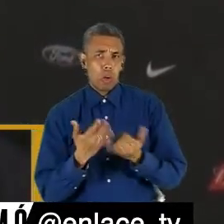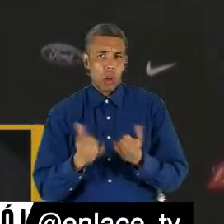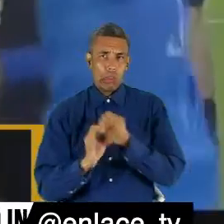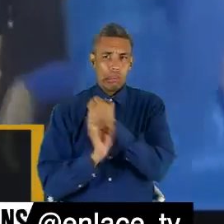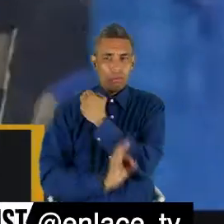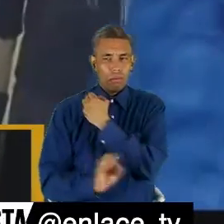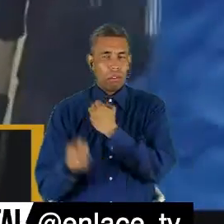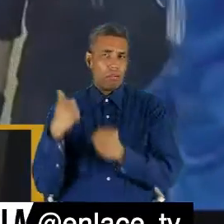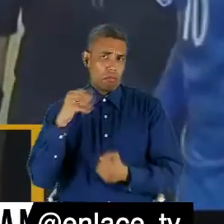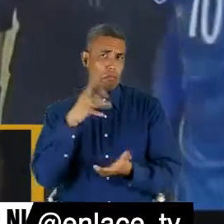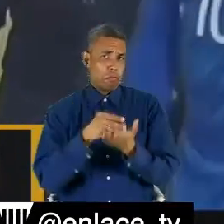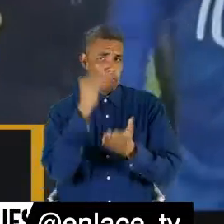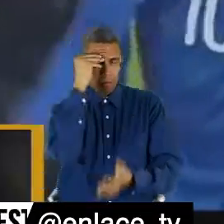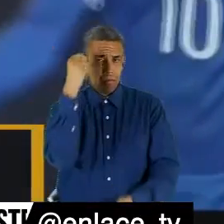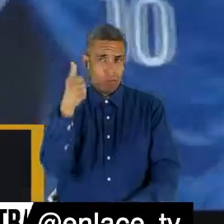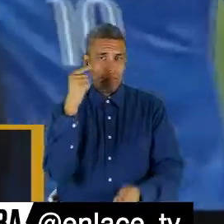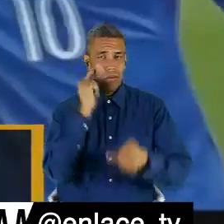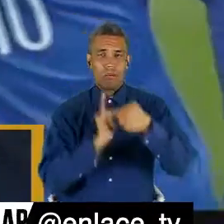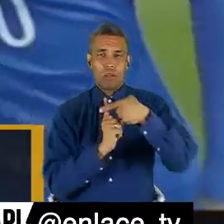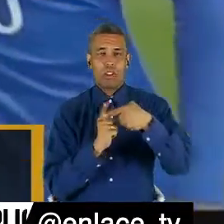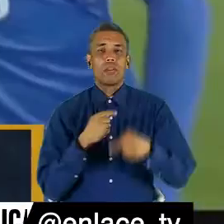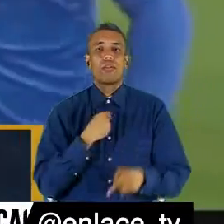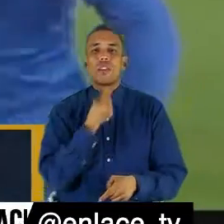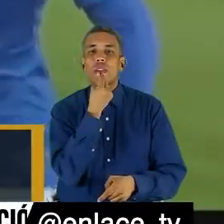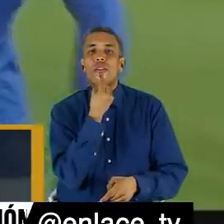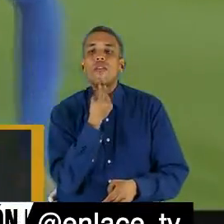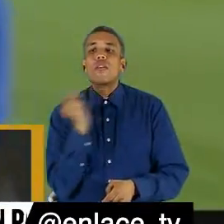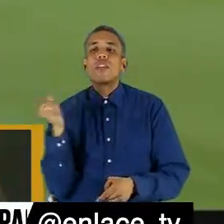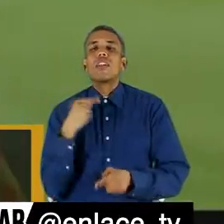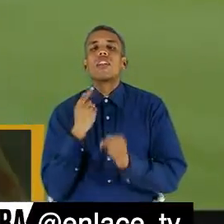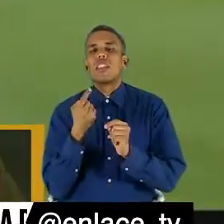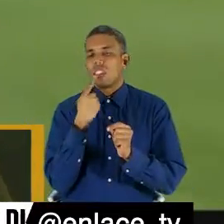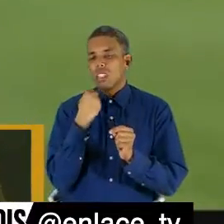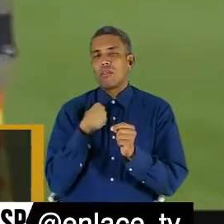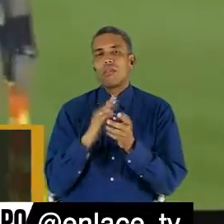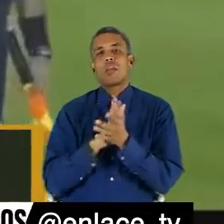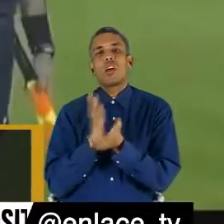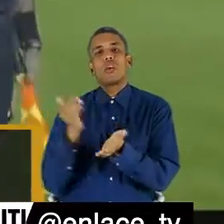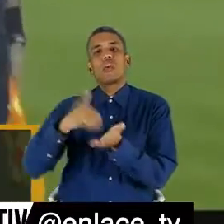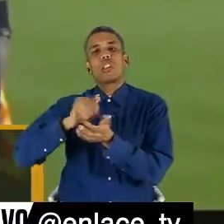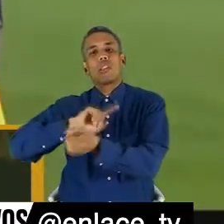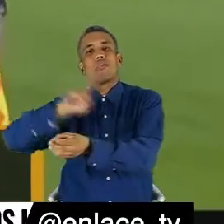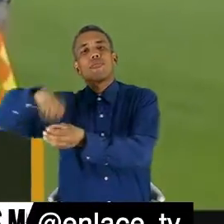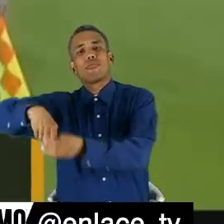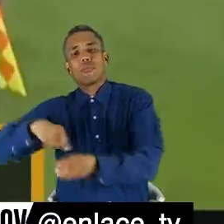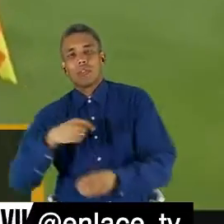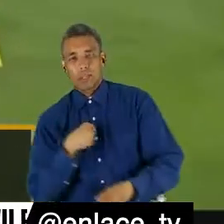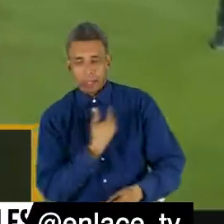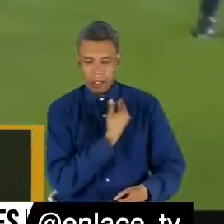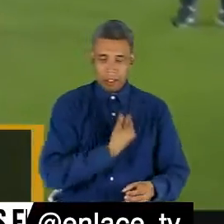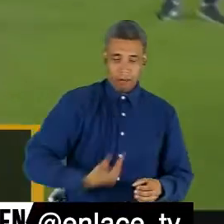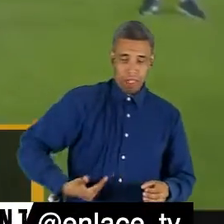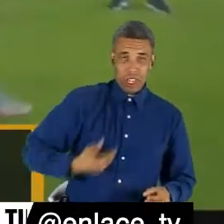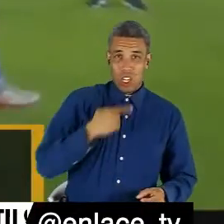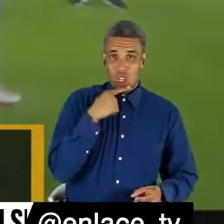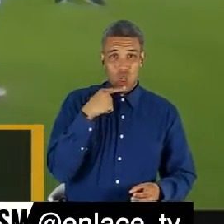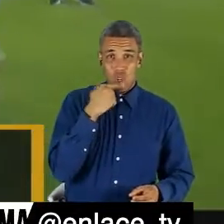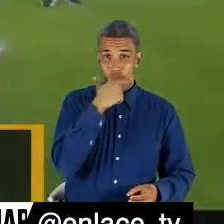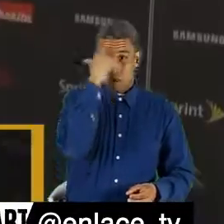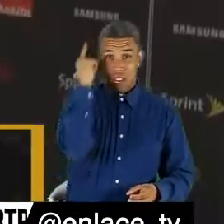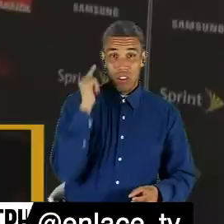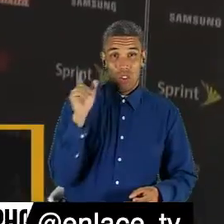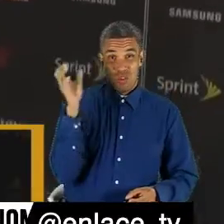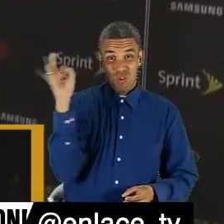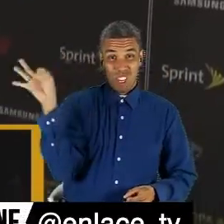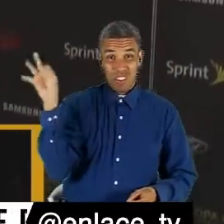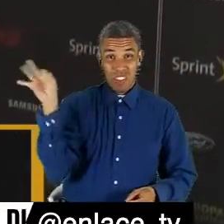muy positivas. Falcao, quien confirma su regreso al Mónaco, dejó clara su intención de volver rápido a vestir la camiseta de la selección.